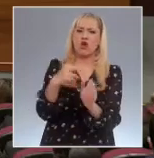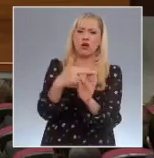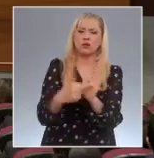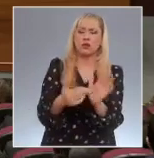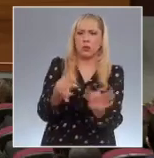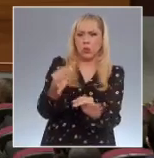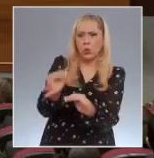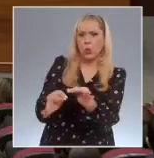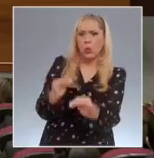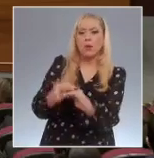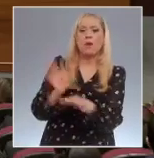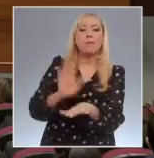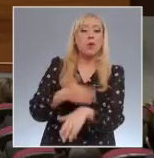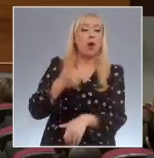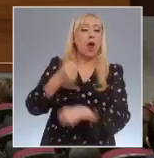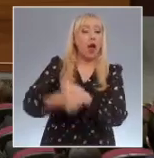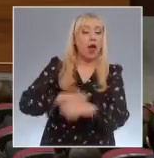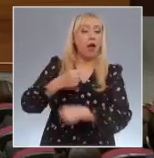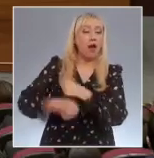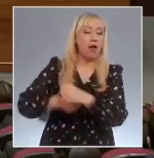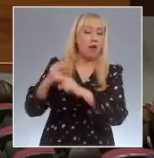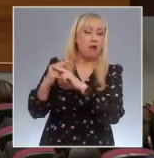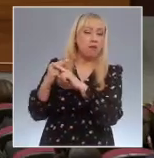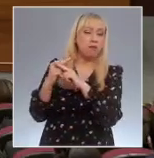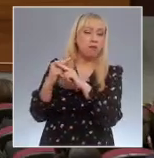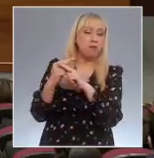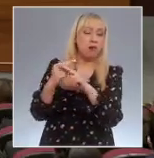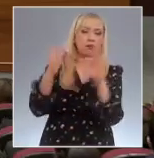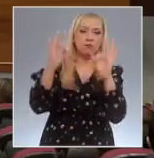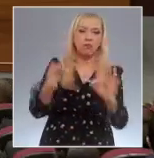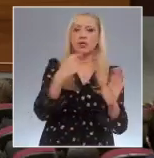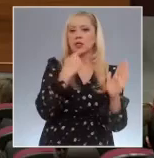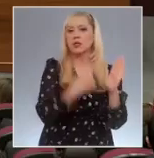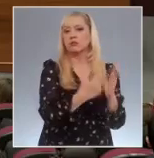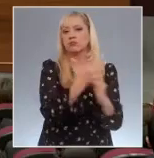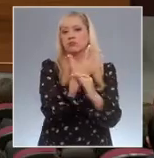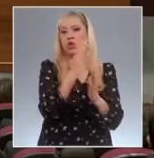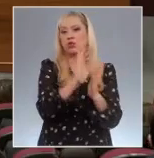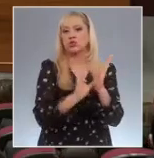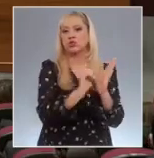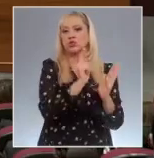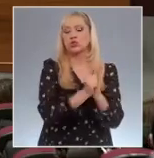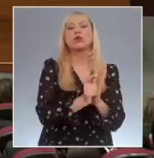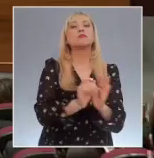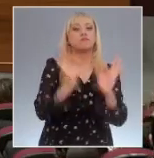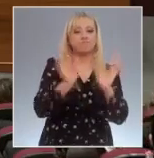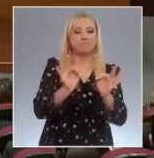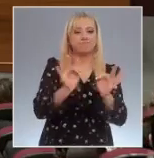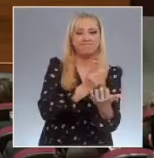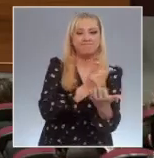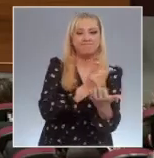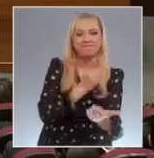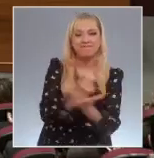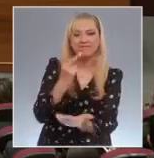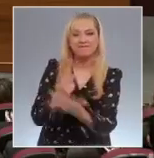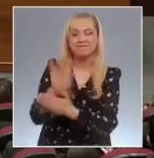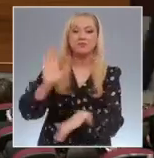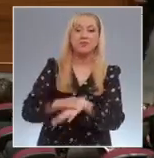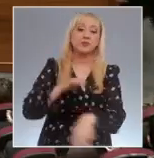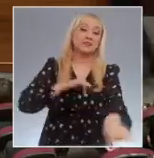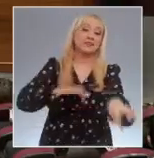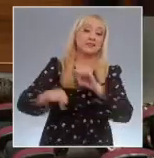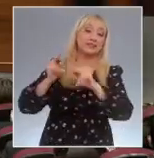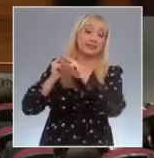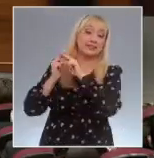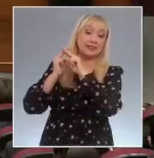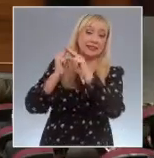como marca la Constitución. Los felicitó por el esfuerzo realizado en esta noble función de impartir justicia,